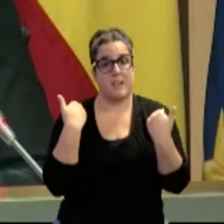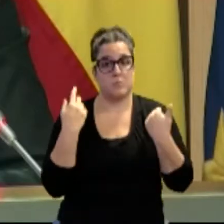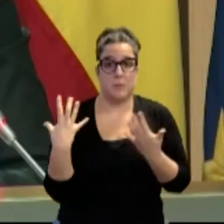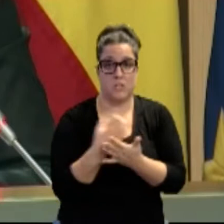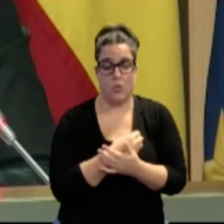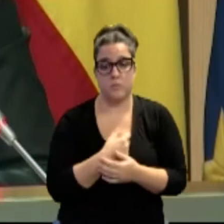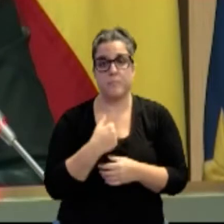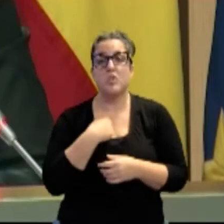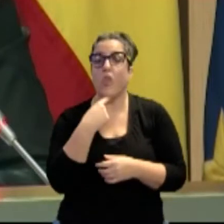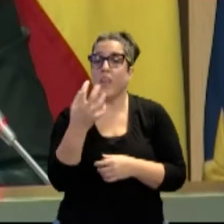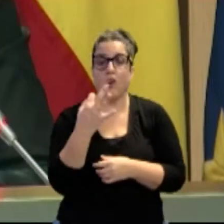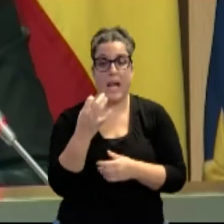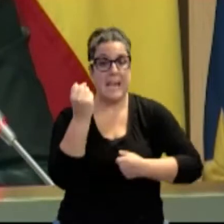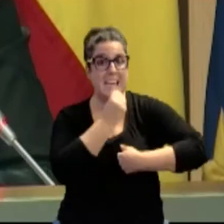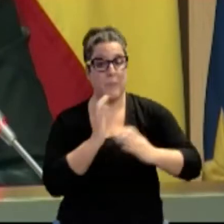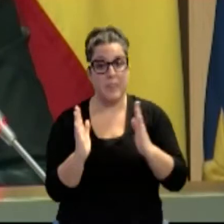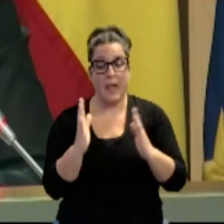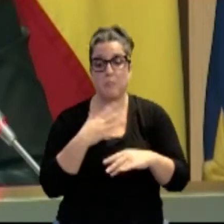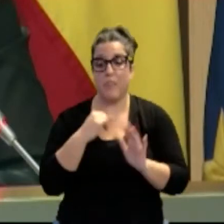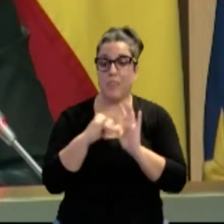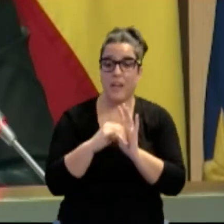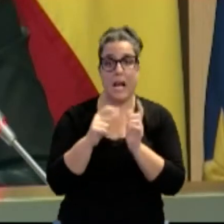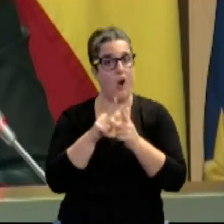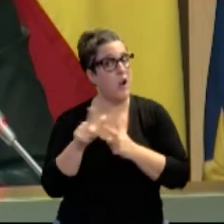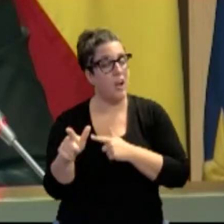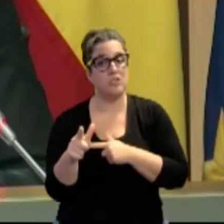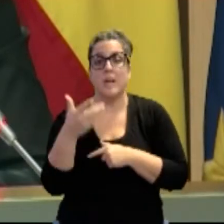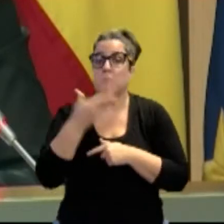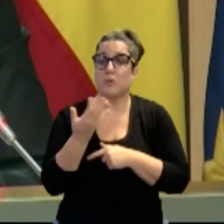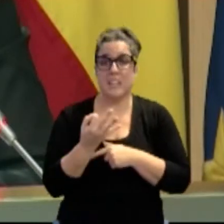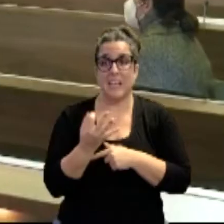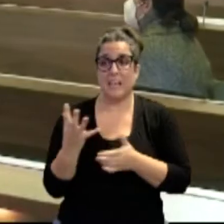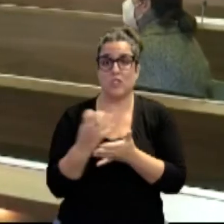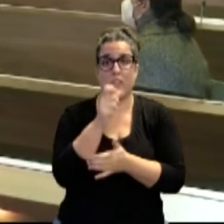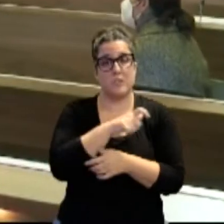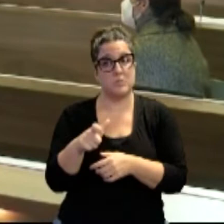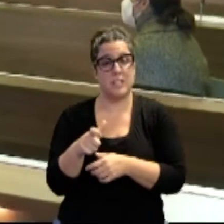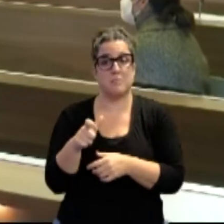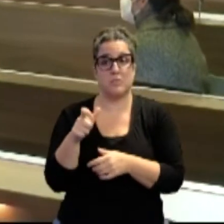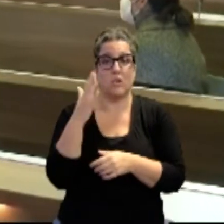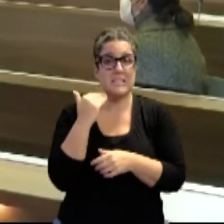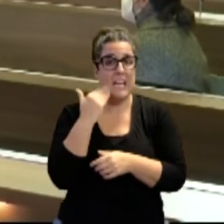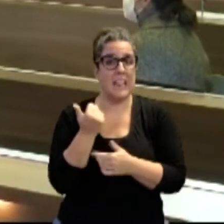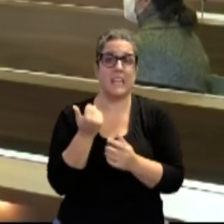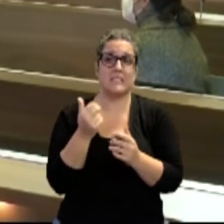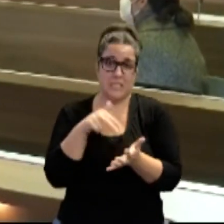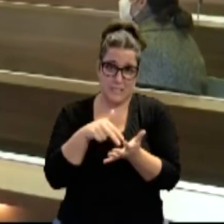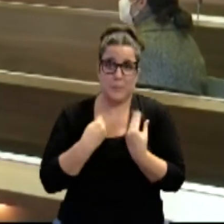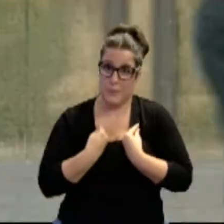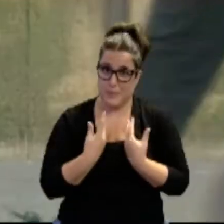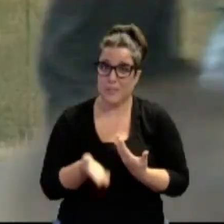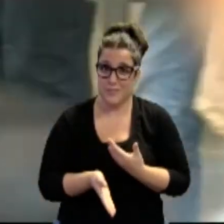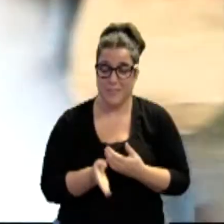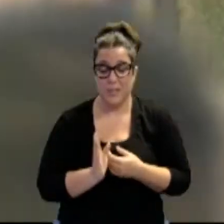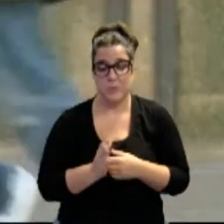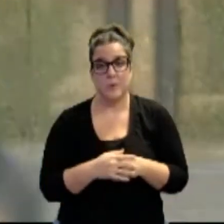Navidad, más cerca o más lejos, pero lo importante es que nuestros seres queridos estén. Ella, al igual que el Ejecutivo Foral, insiste en reducir